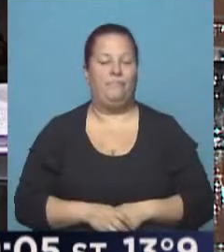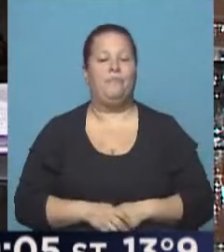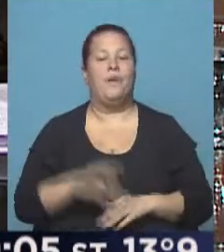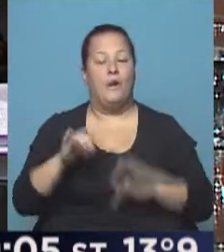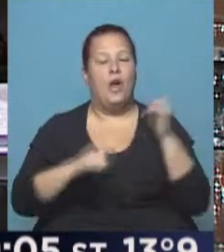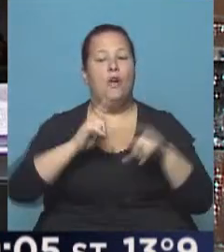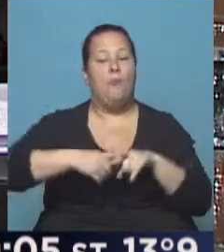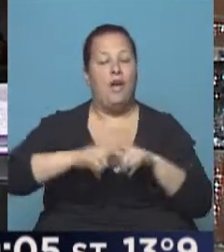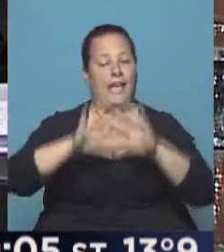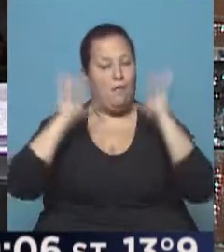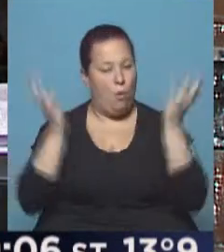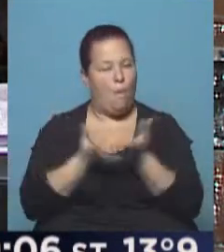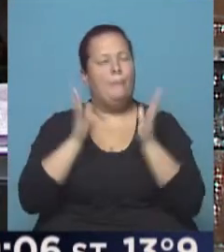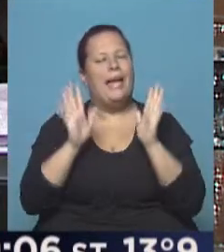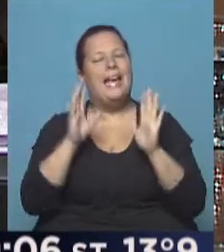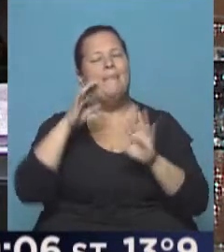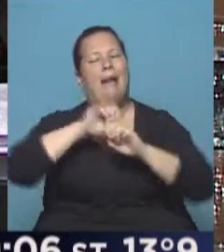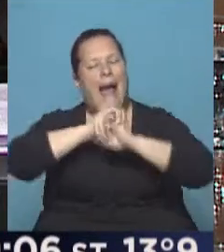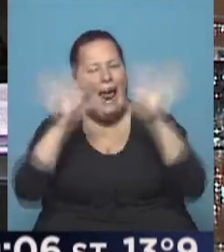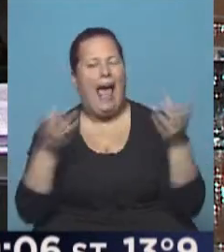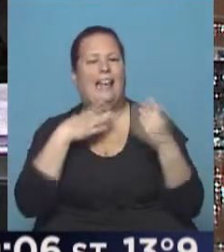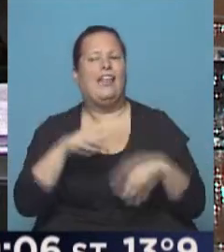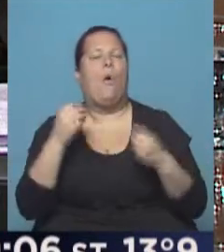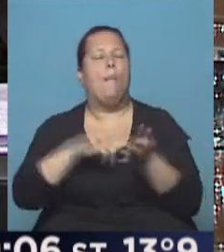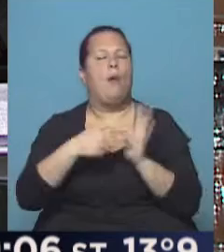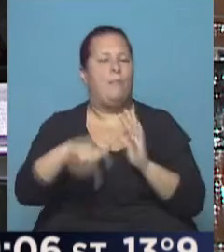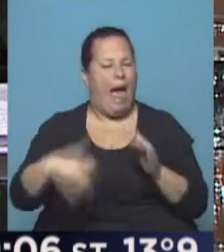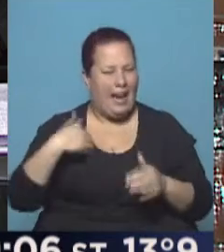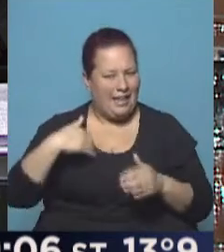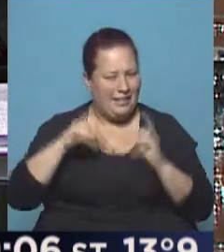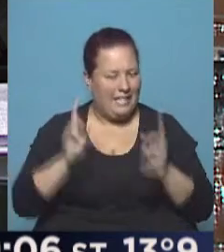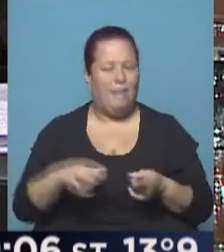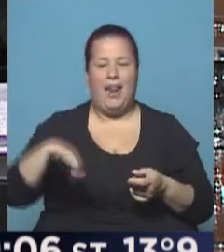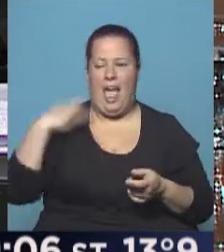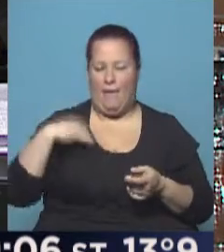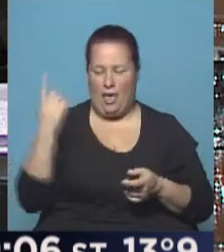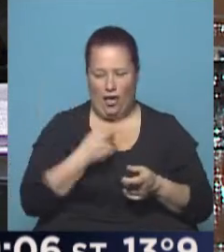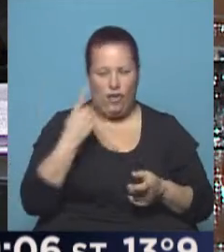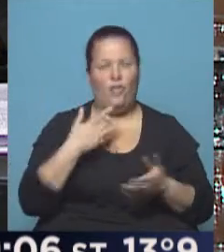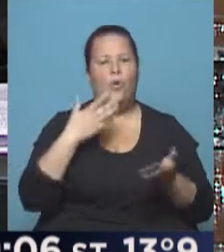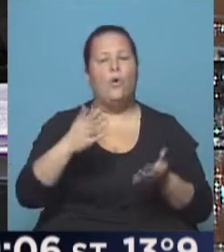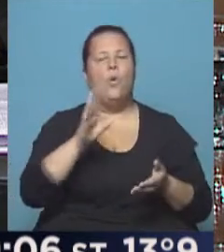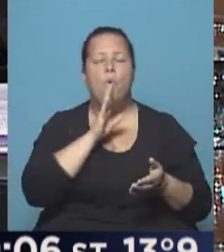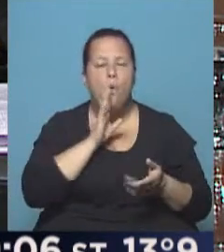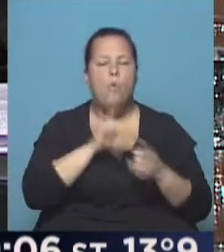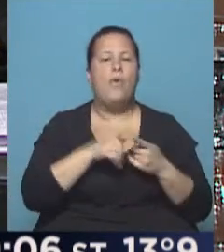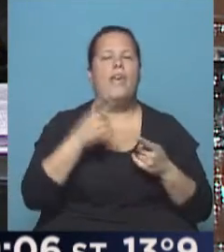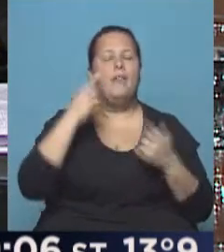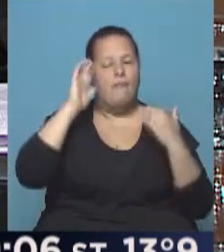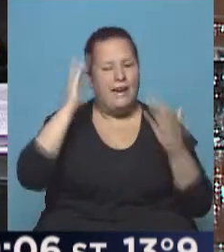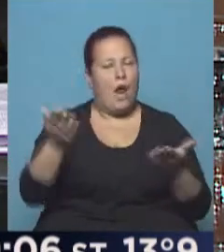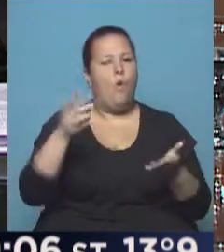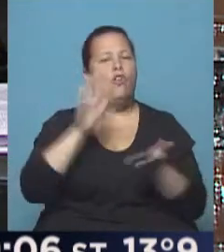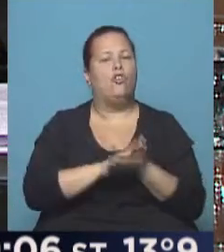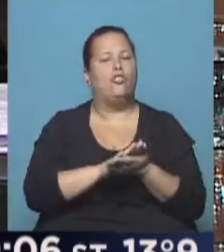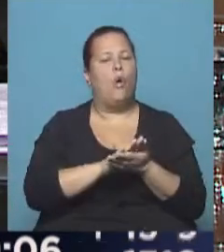Vamos a hablar de política internacional, pero tratando de entender cómo nos afecta de cerca a nuestra vida. Y hablamos de judaísmo y hablamos de un recuerdo que